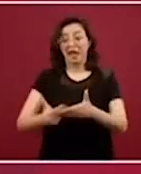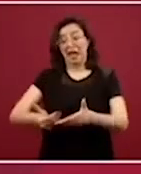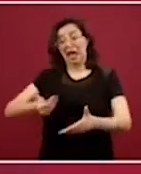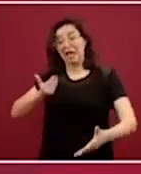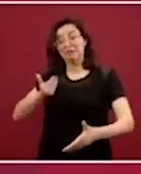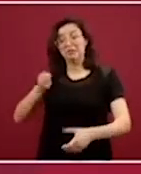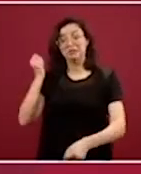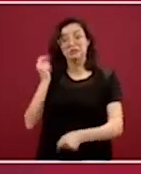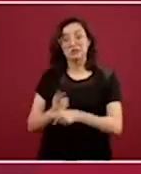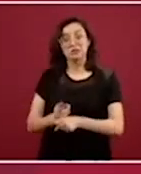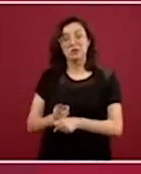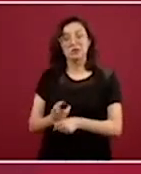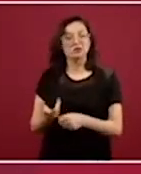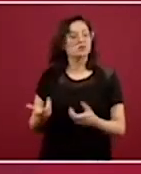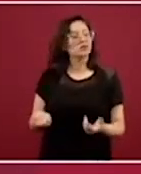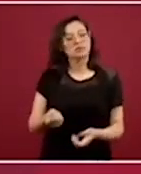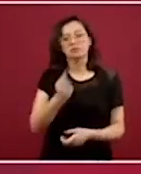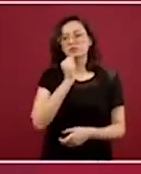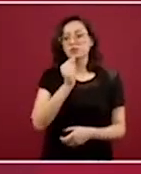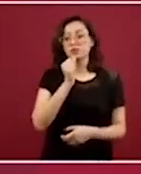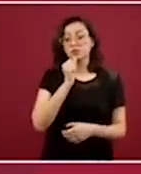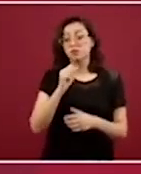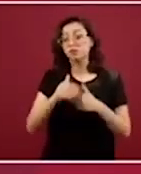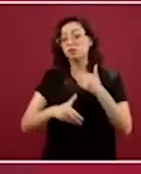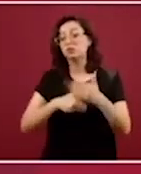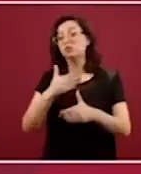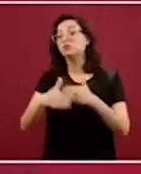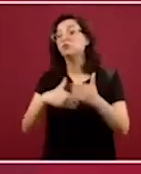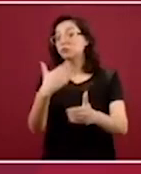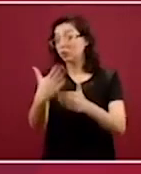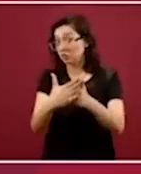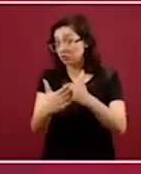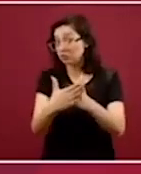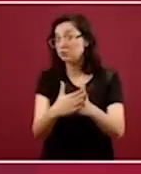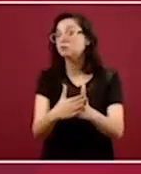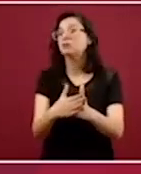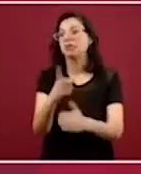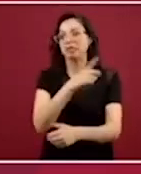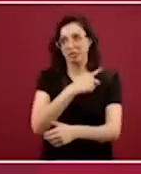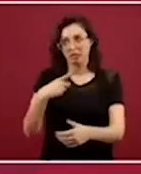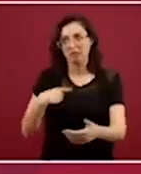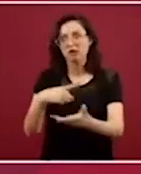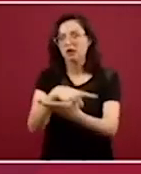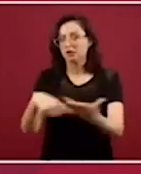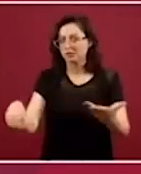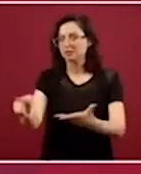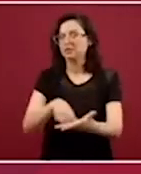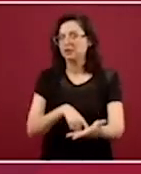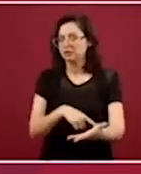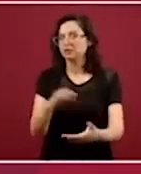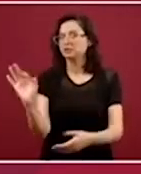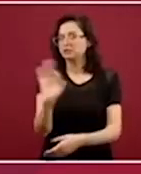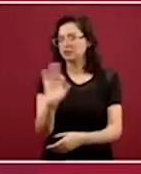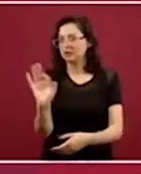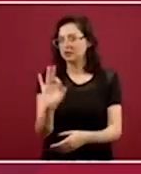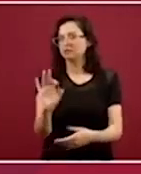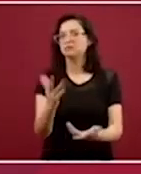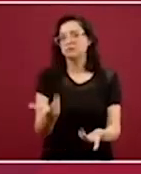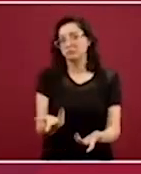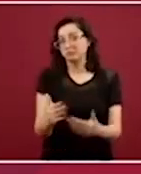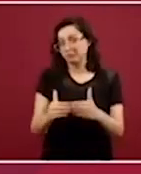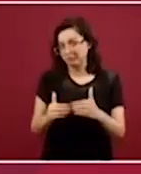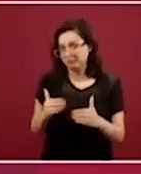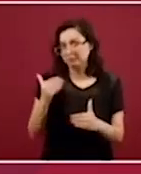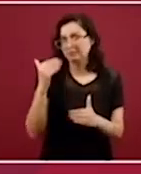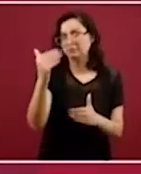expliqué, y que sí se hagan cuando son importantes de hacerse. Luego está la parte económica. Hacer un